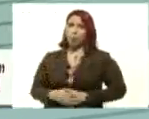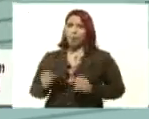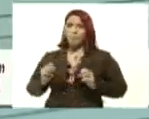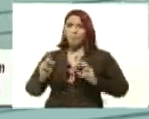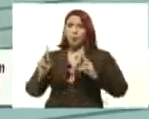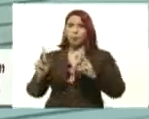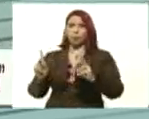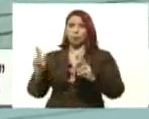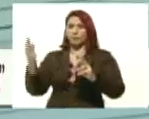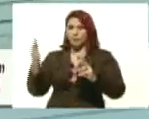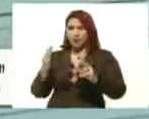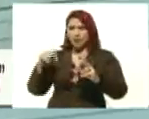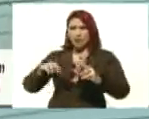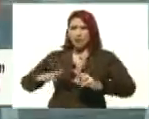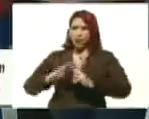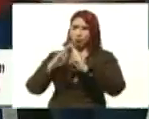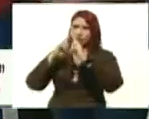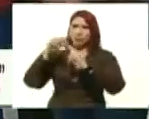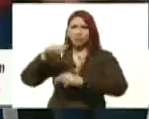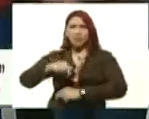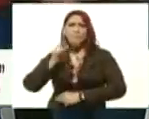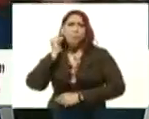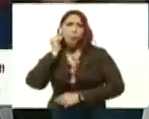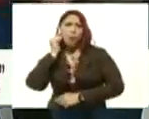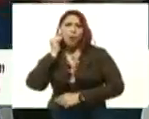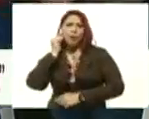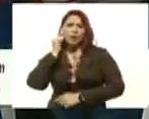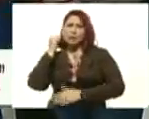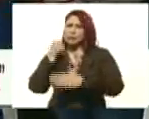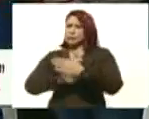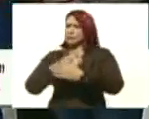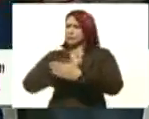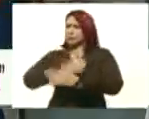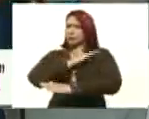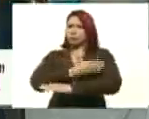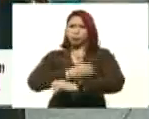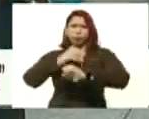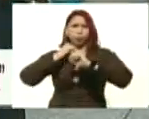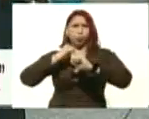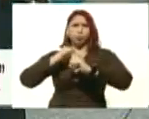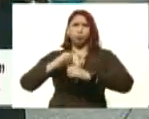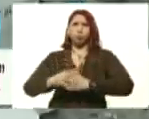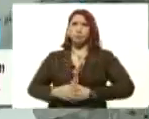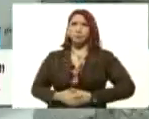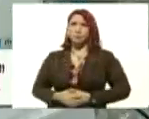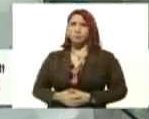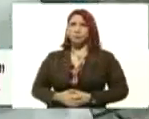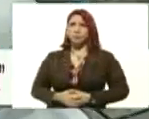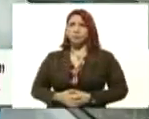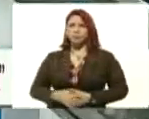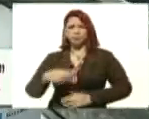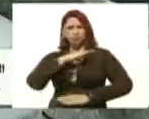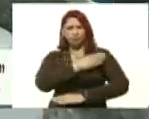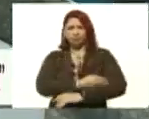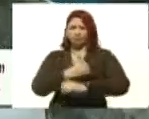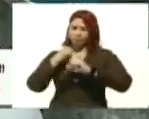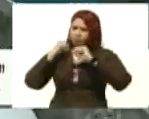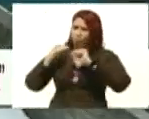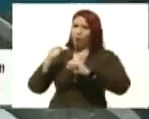oportunidad de venir a encontrarme con estas mujeres que son unas luchadoras, unas guerreras, son las que